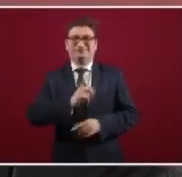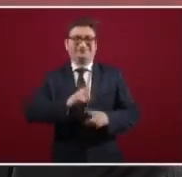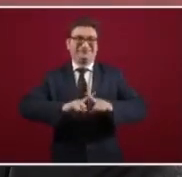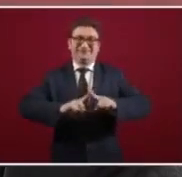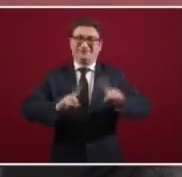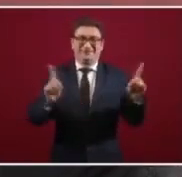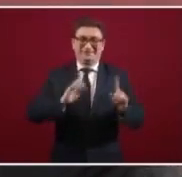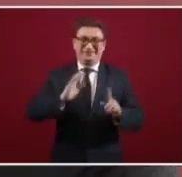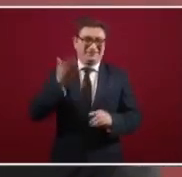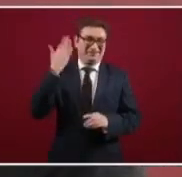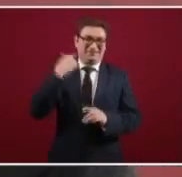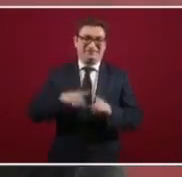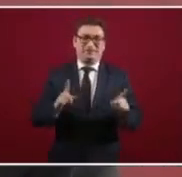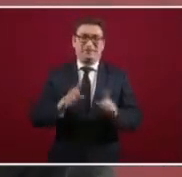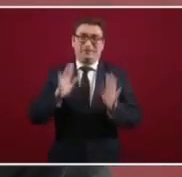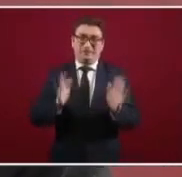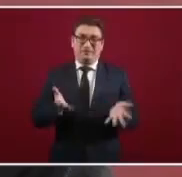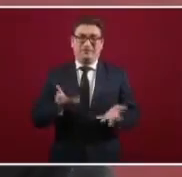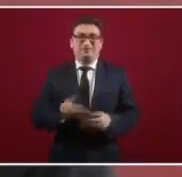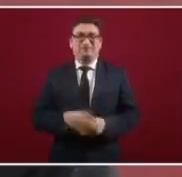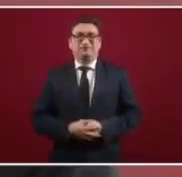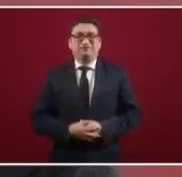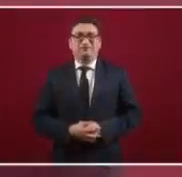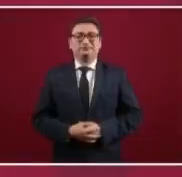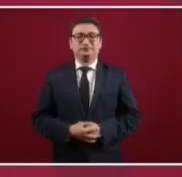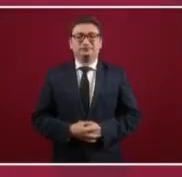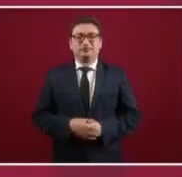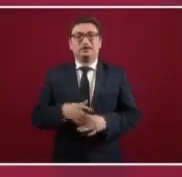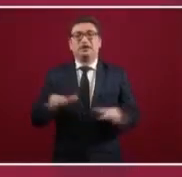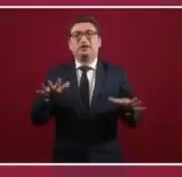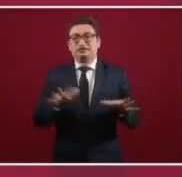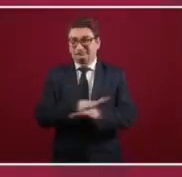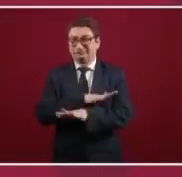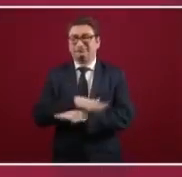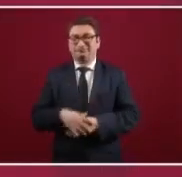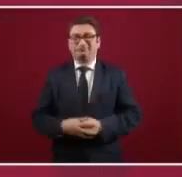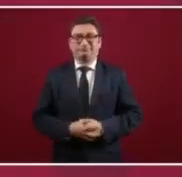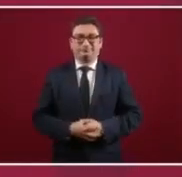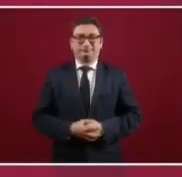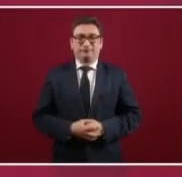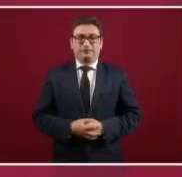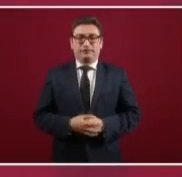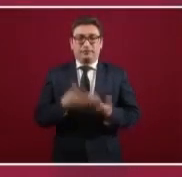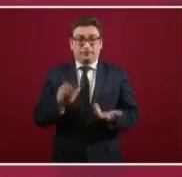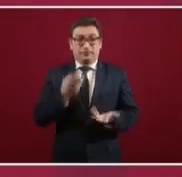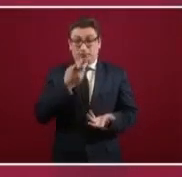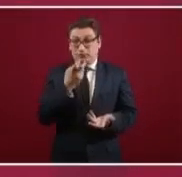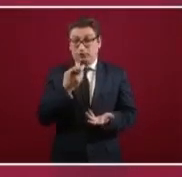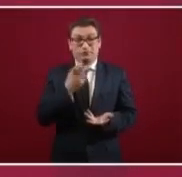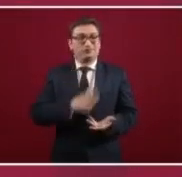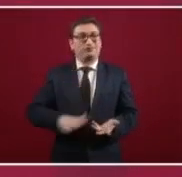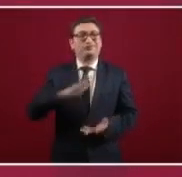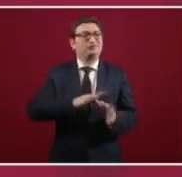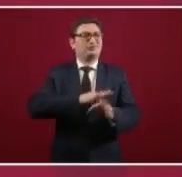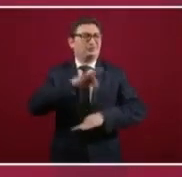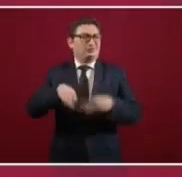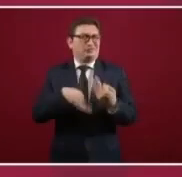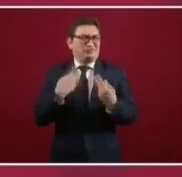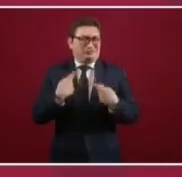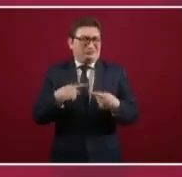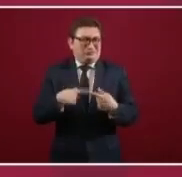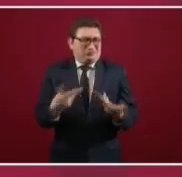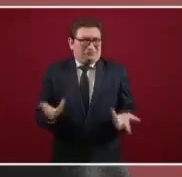así afortunadamente donde haya las cosas han cambiado entonces que todo el mundo